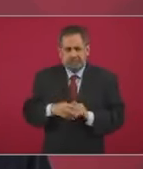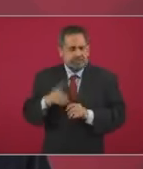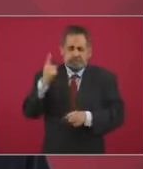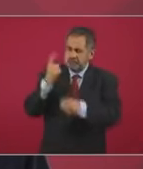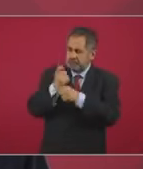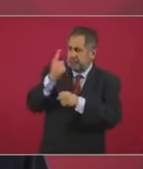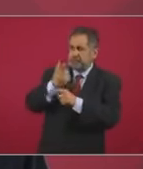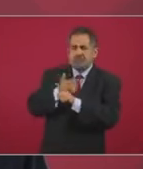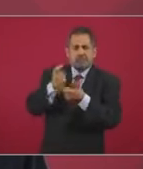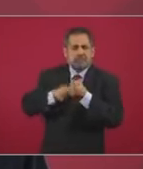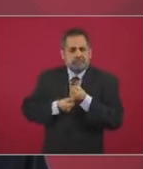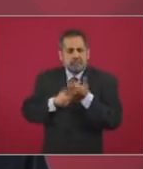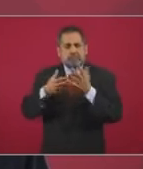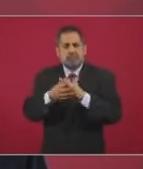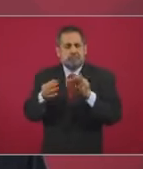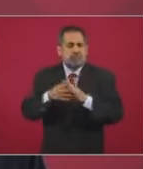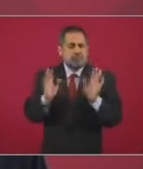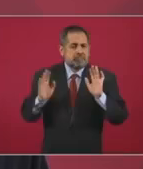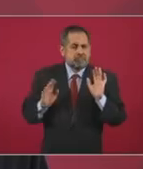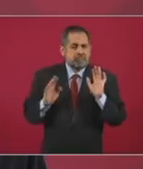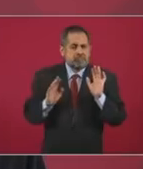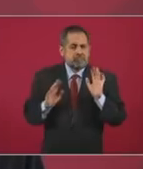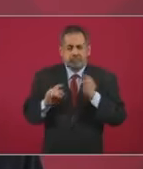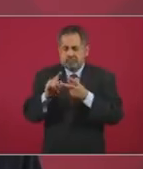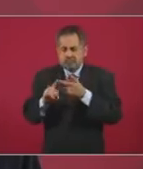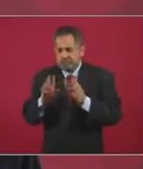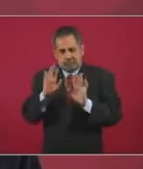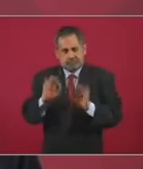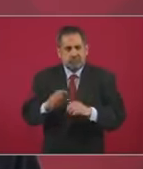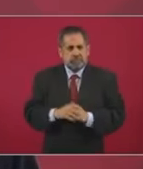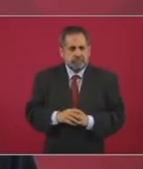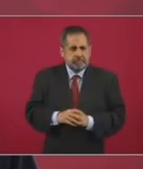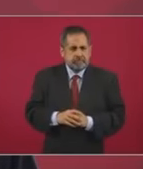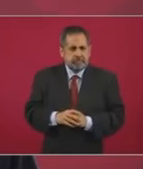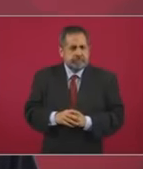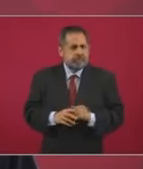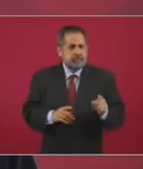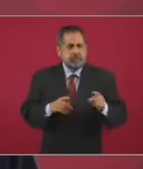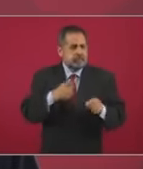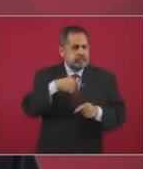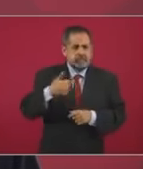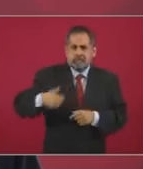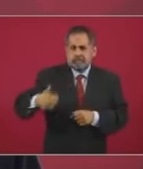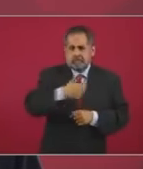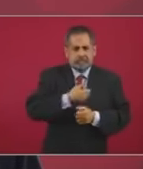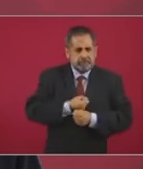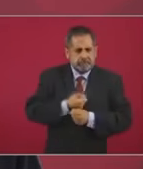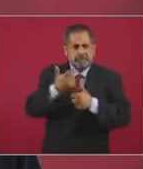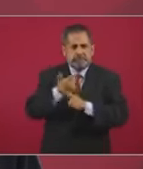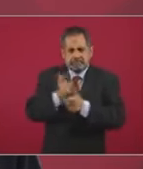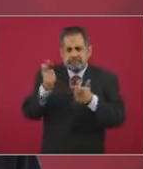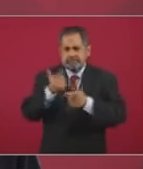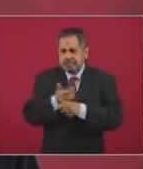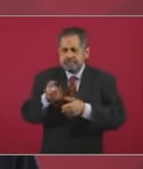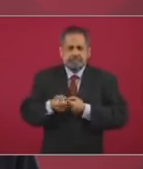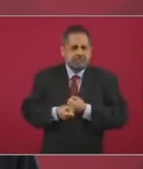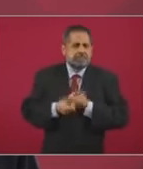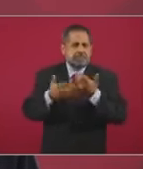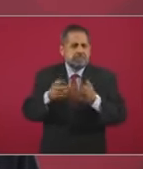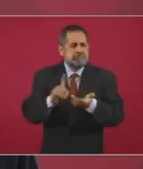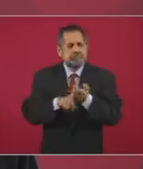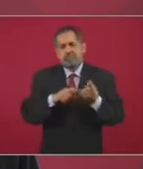todo la libertad antes que cualquier otra cosa, ¿no? Entonces, que todo el mundo se exprese y que los